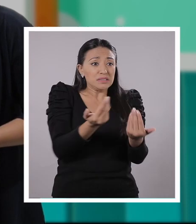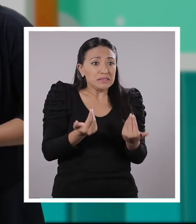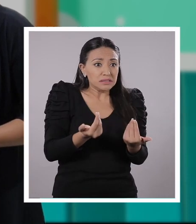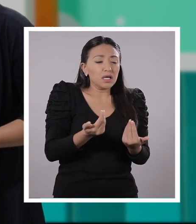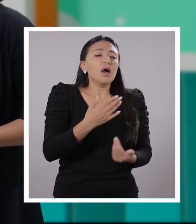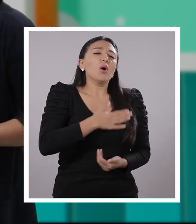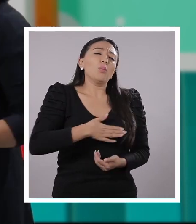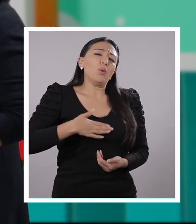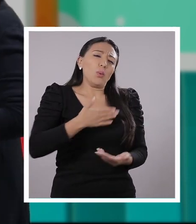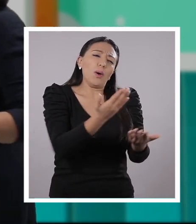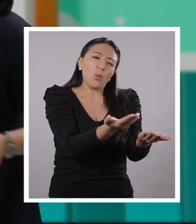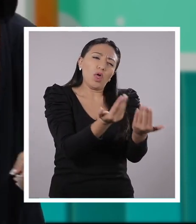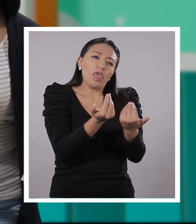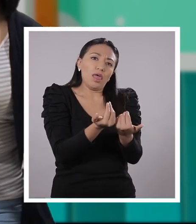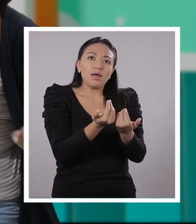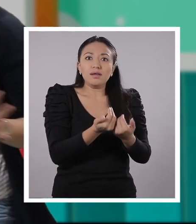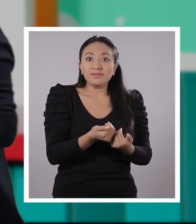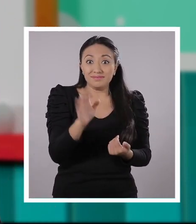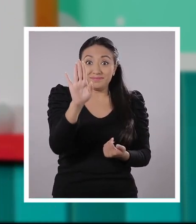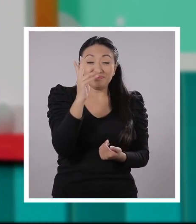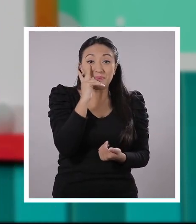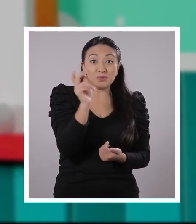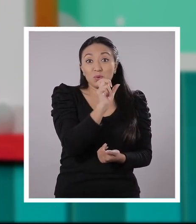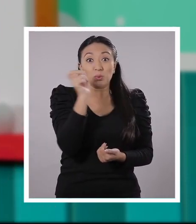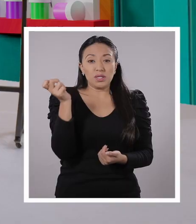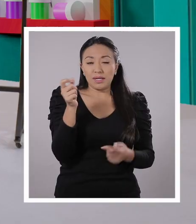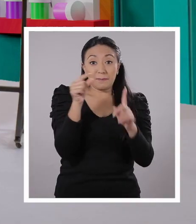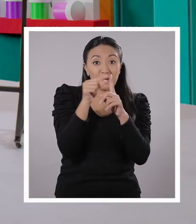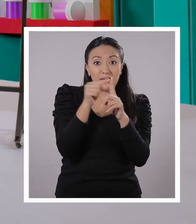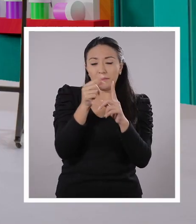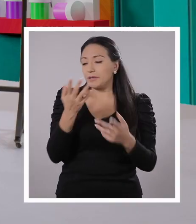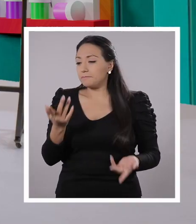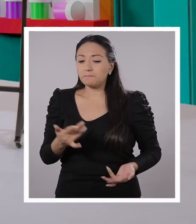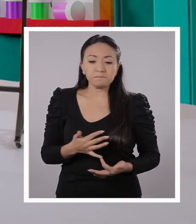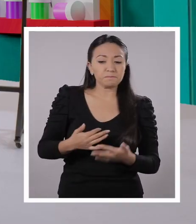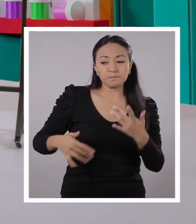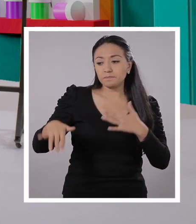algo? ¿Sí? Muy bien, por favor, busquemos otra palabra.